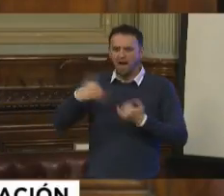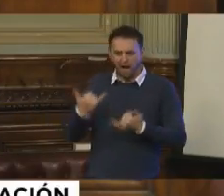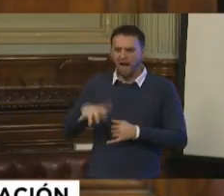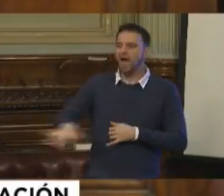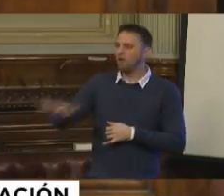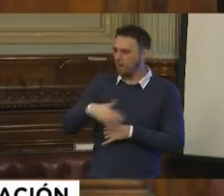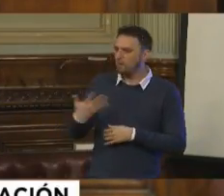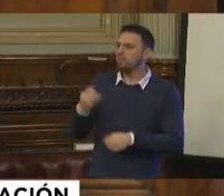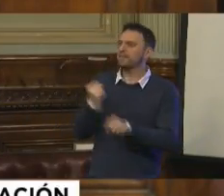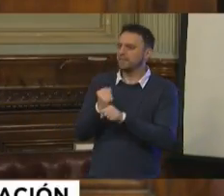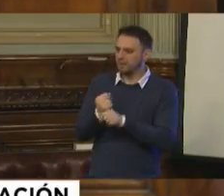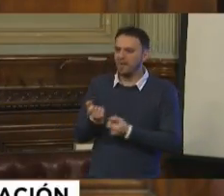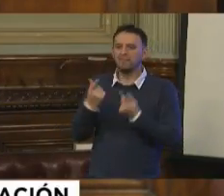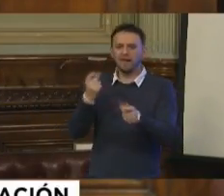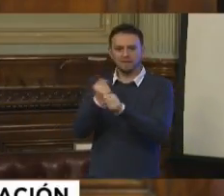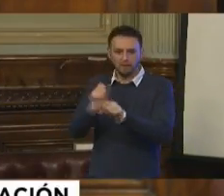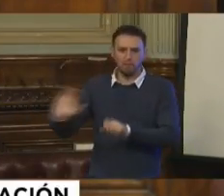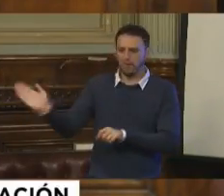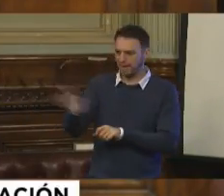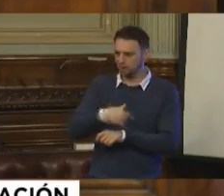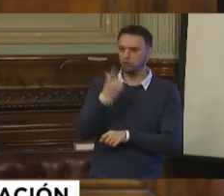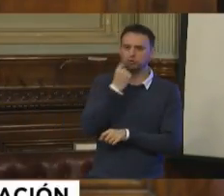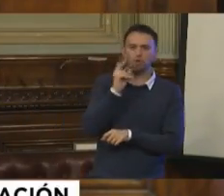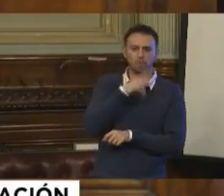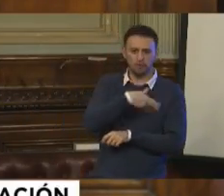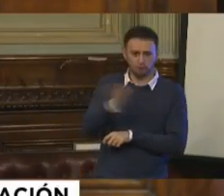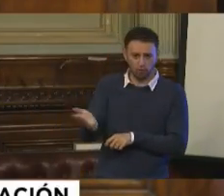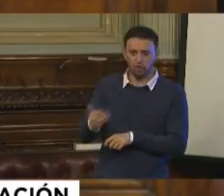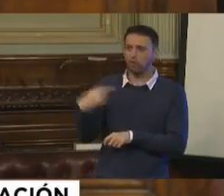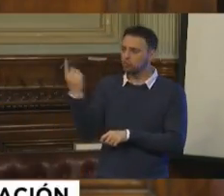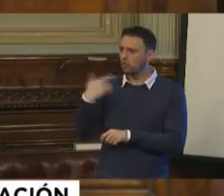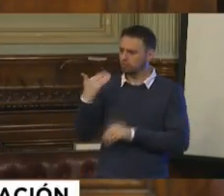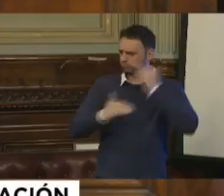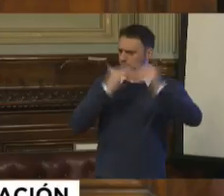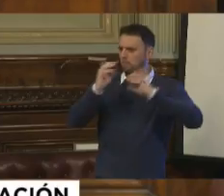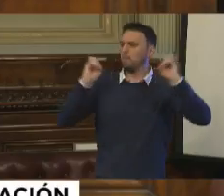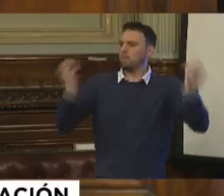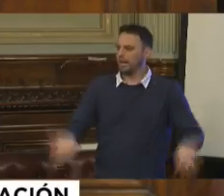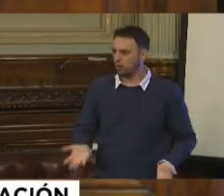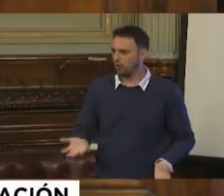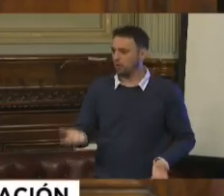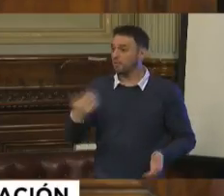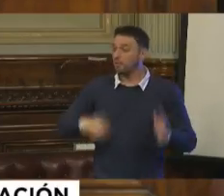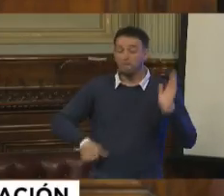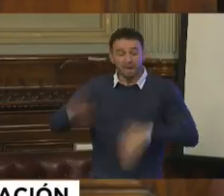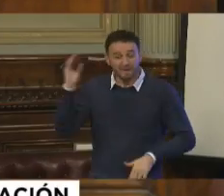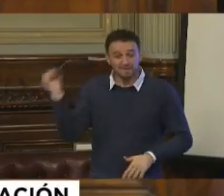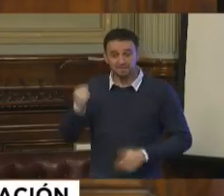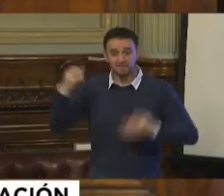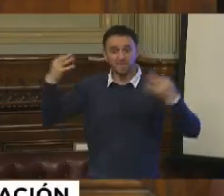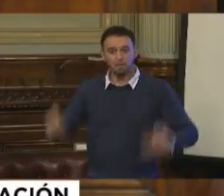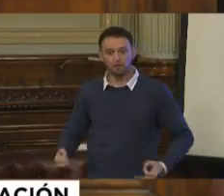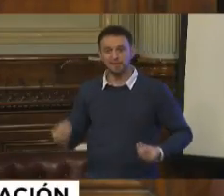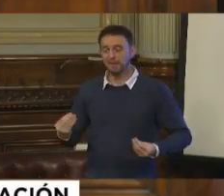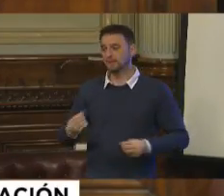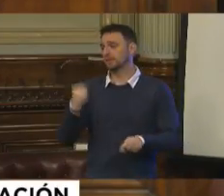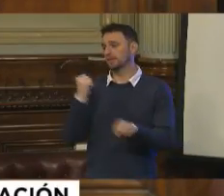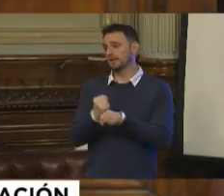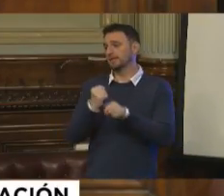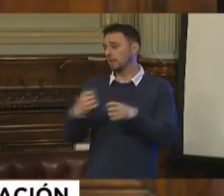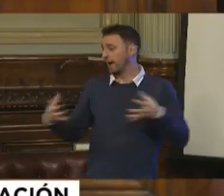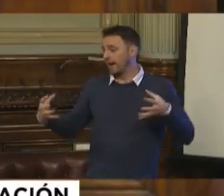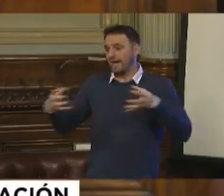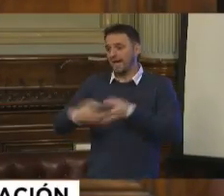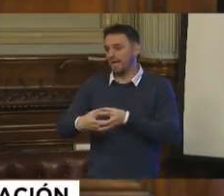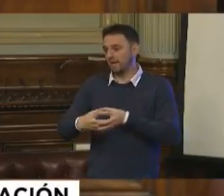lugar para todos hay trabajo para todos hay posible realizarse para todos pero lo cierto es que hay que